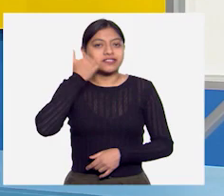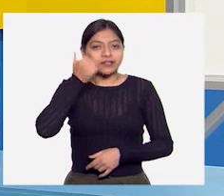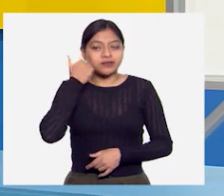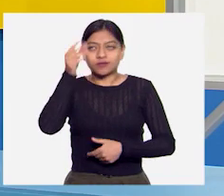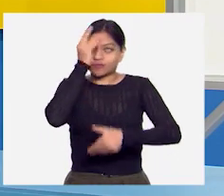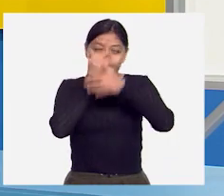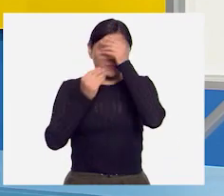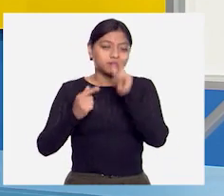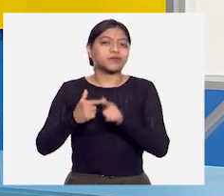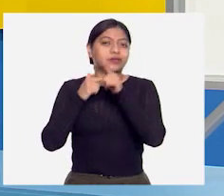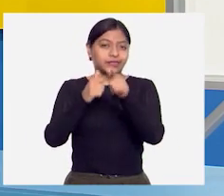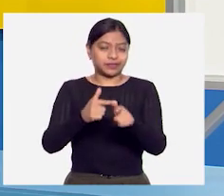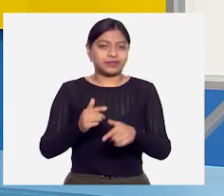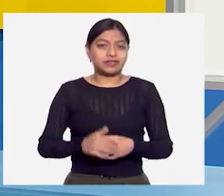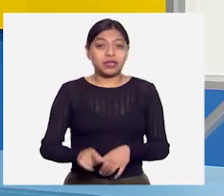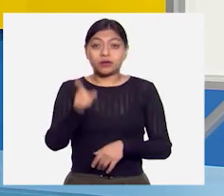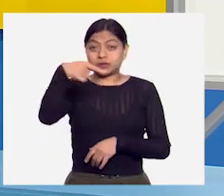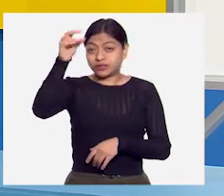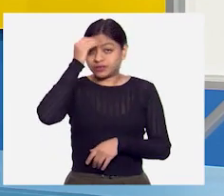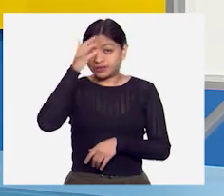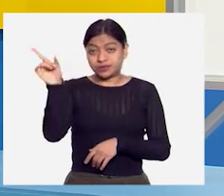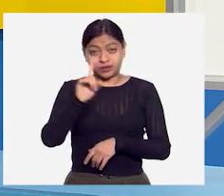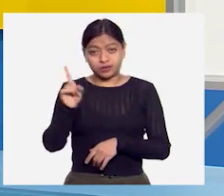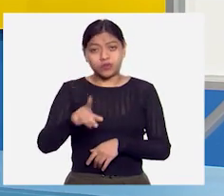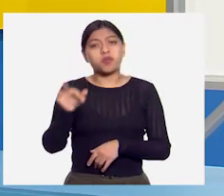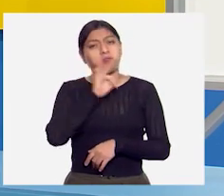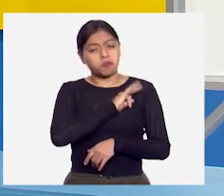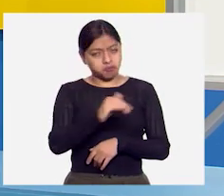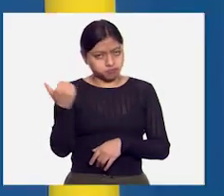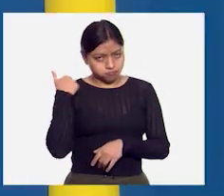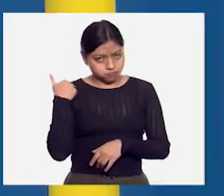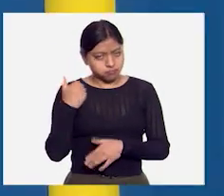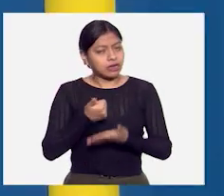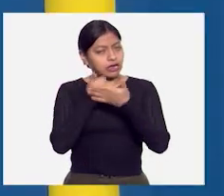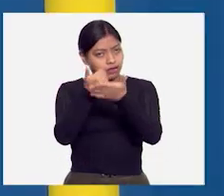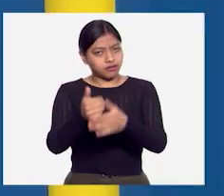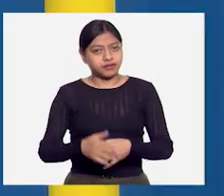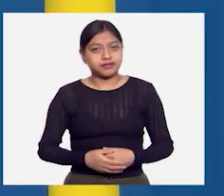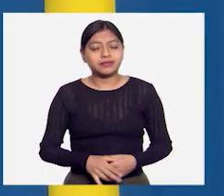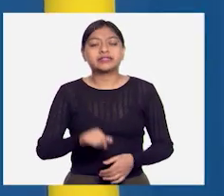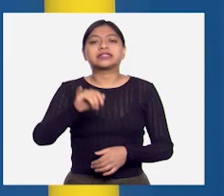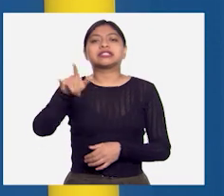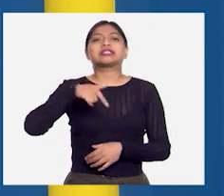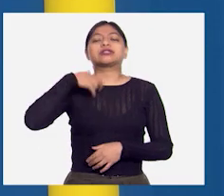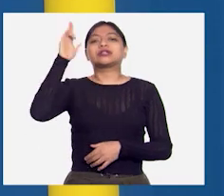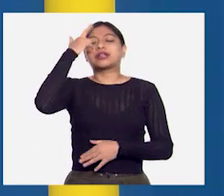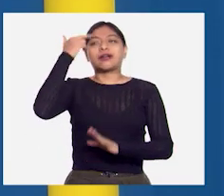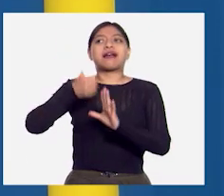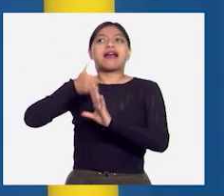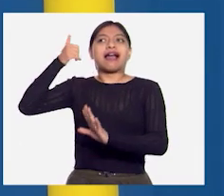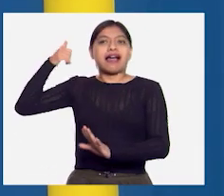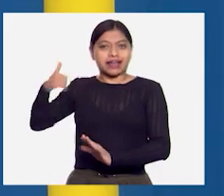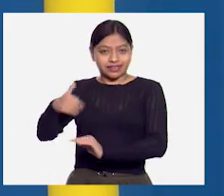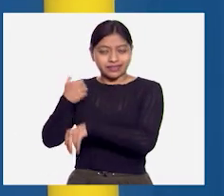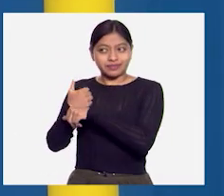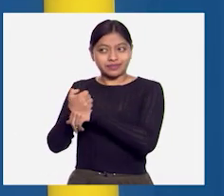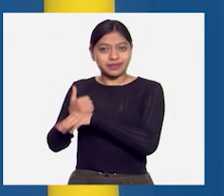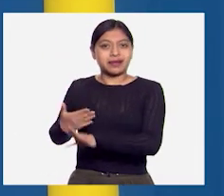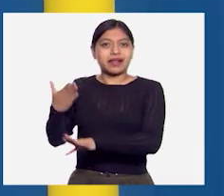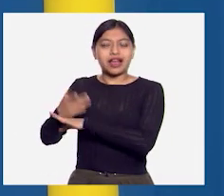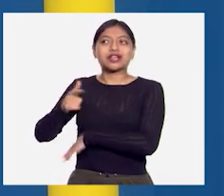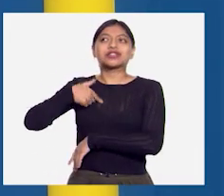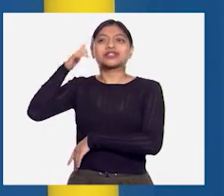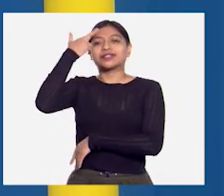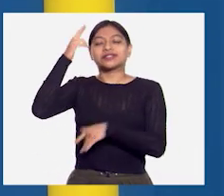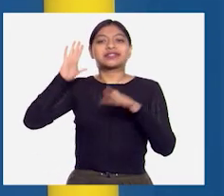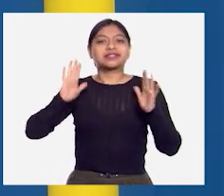sigan aprendiendo más. No olviden consultarnos. Y ahora he recordado lo que yo aprendí cuando yo iba en primaria, sobre todo este